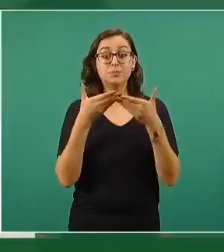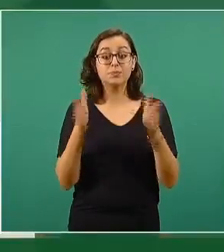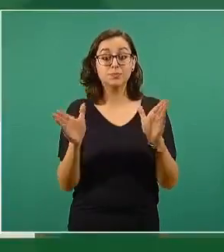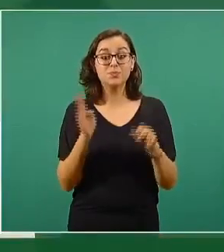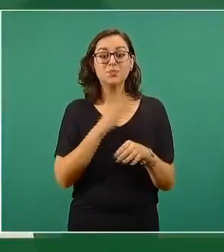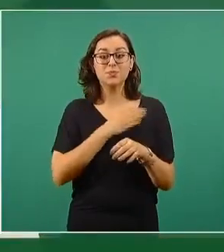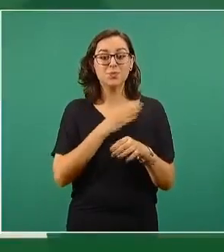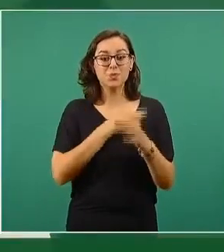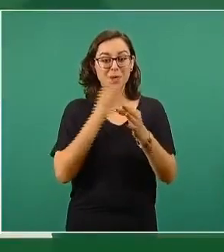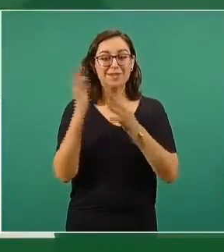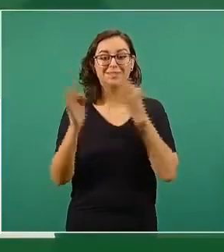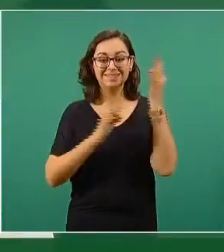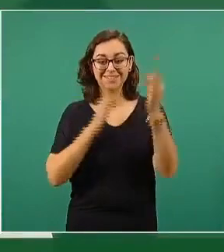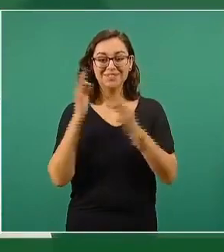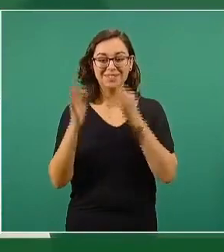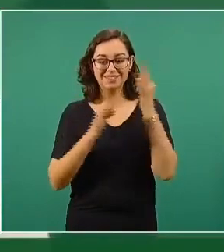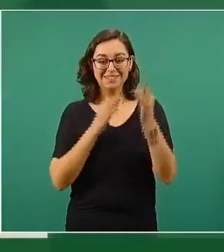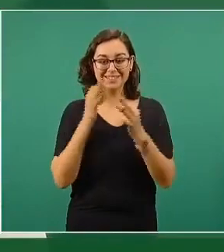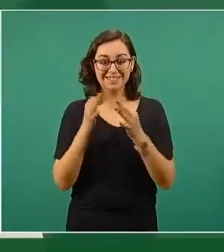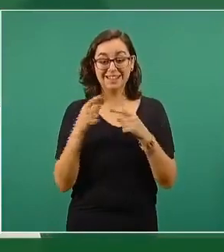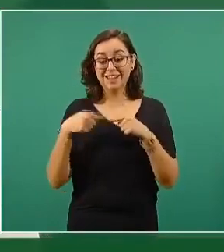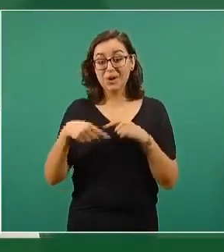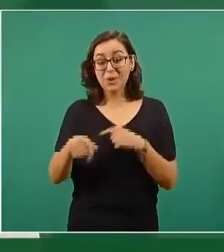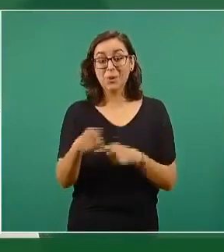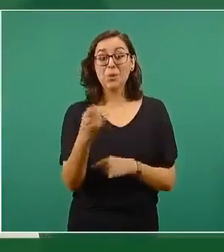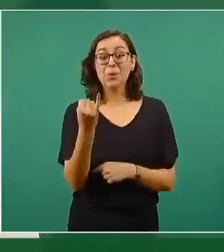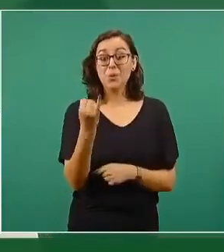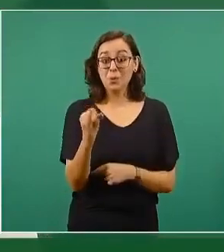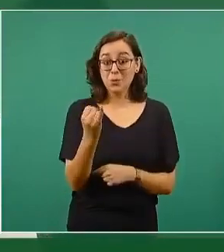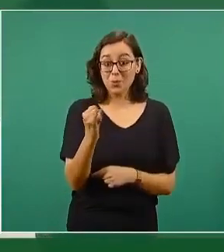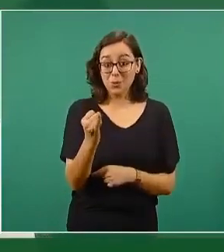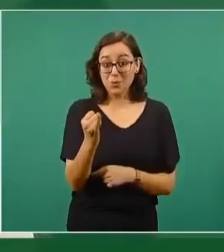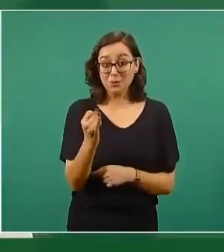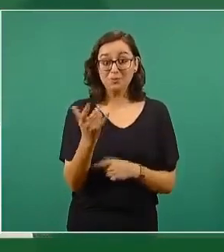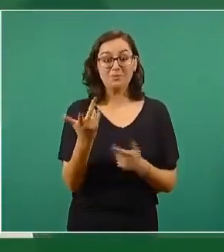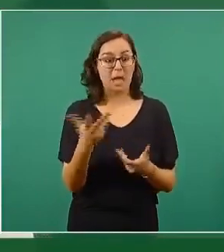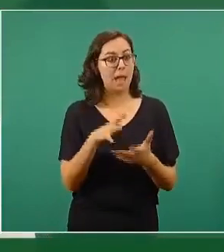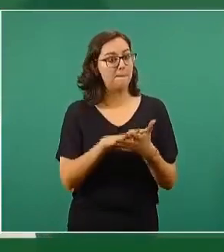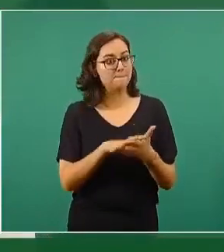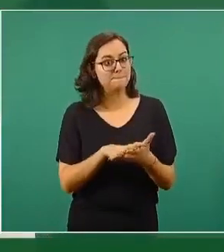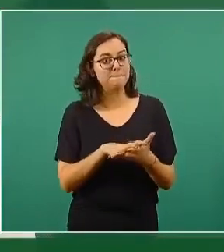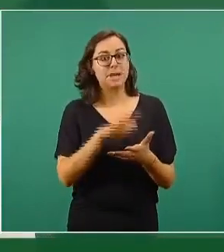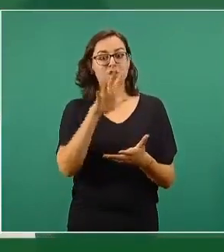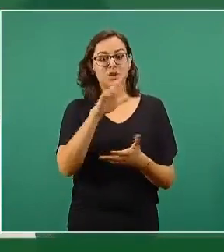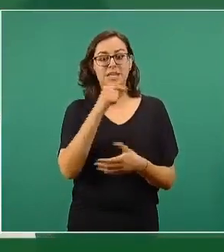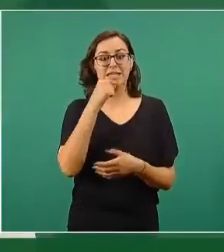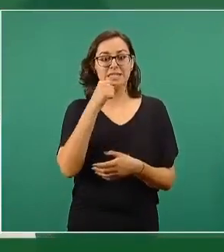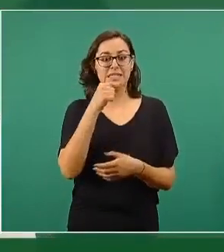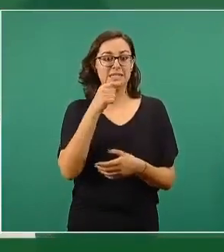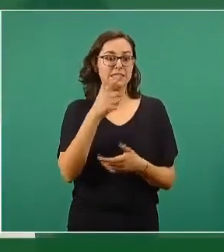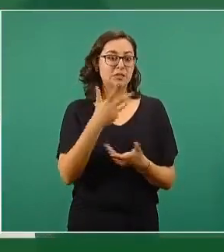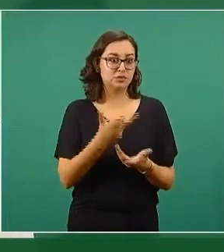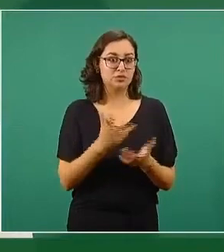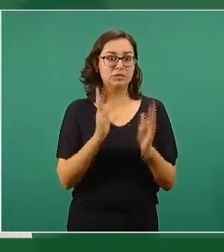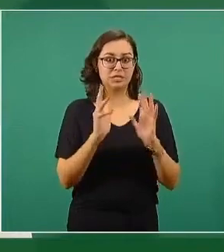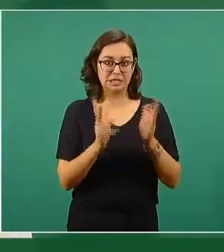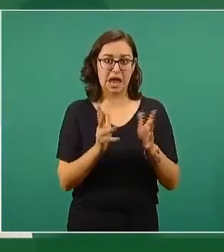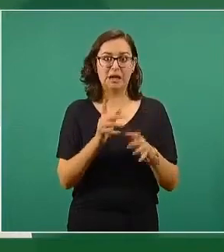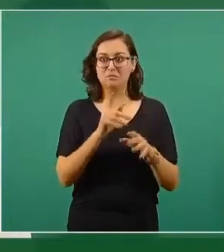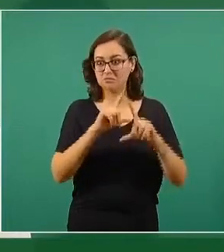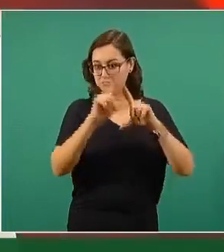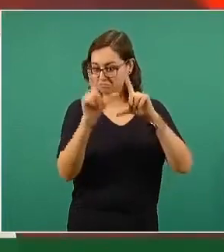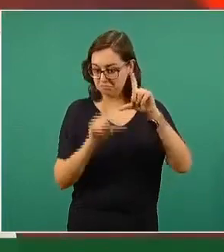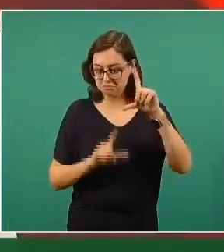niñas es que ya durante el mes de junio, posiblemente la mayoría, si no es que todos los estados, estarán abriendo